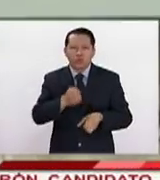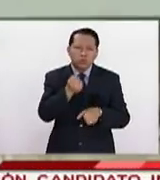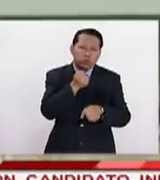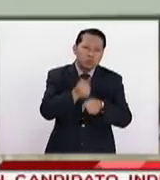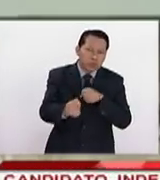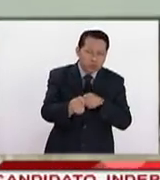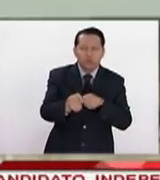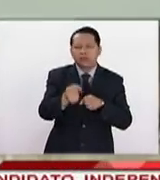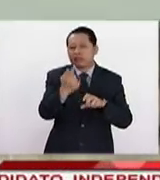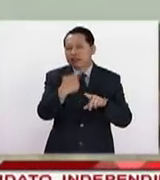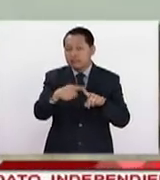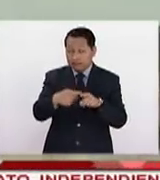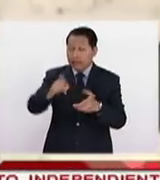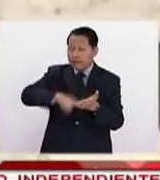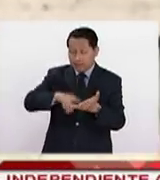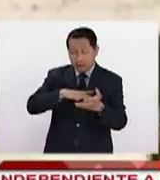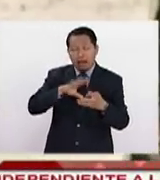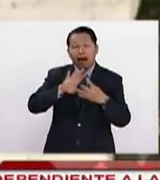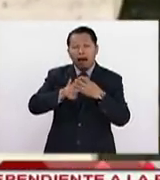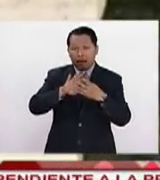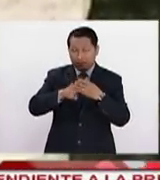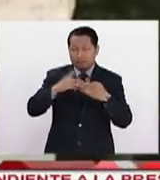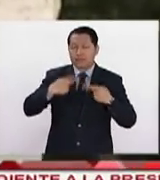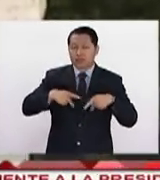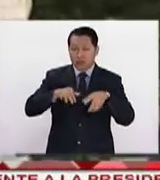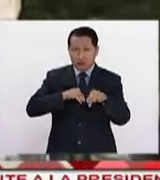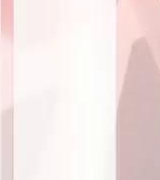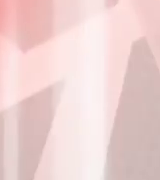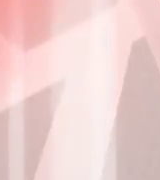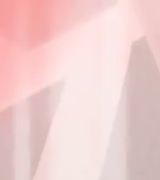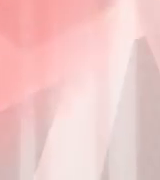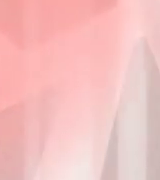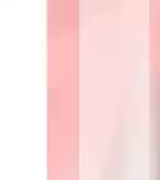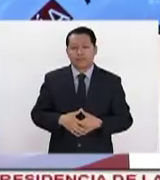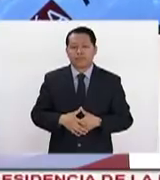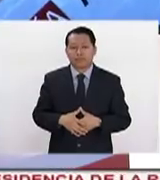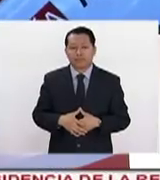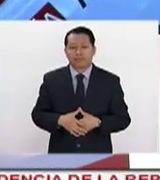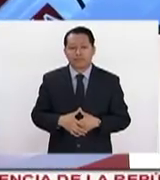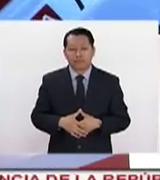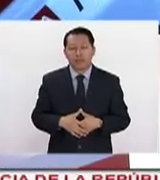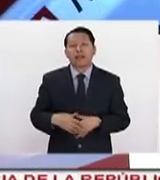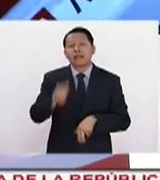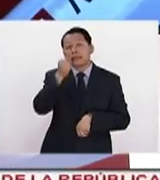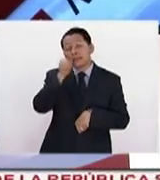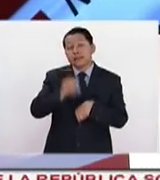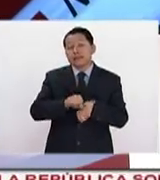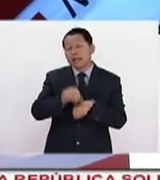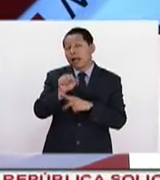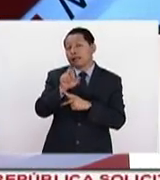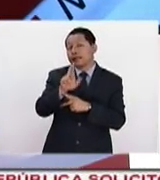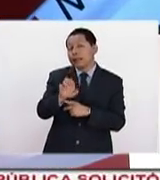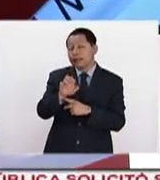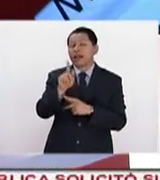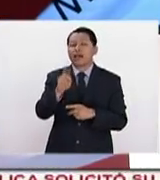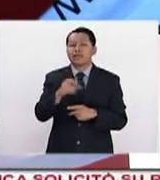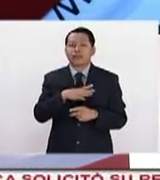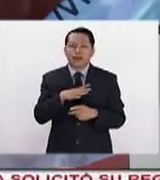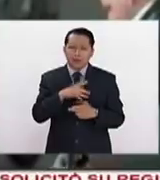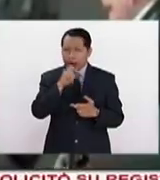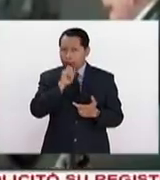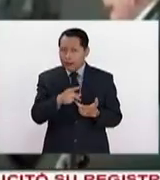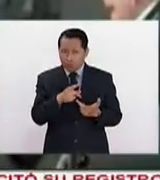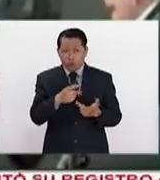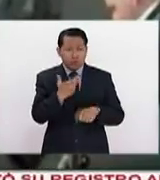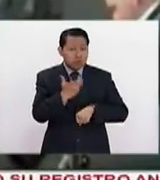el personal de las cárceles mexicanas. La Secretaría de Relaciones Exteriores concedió a